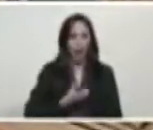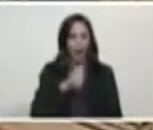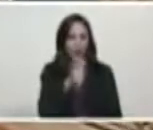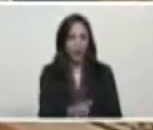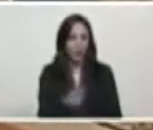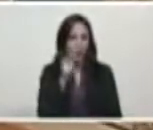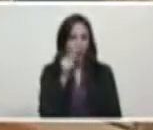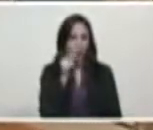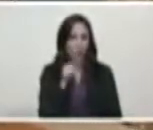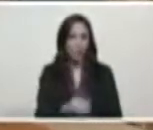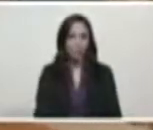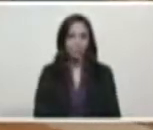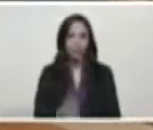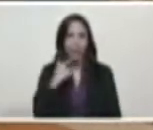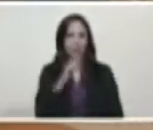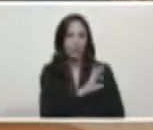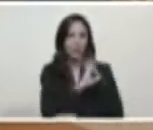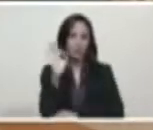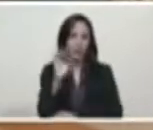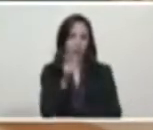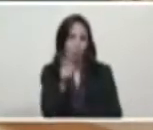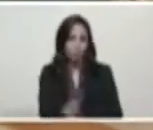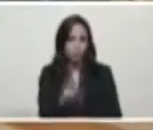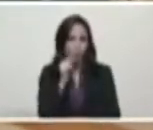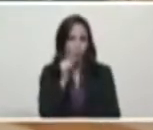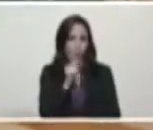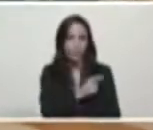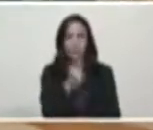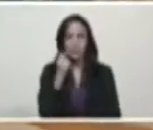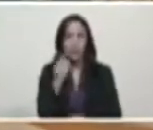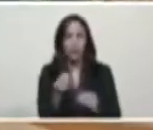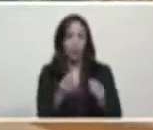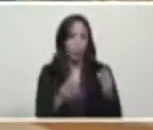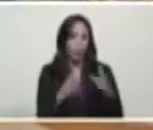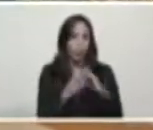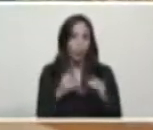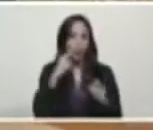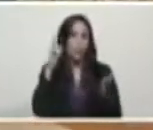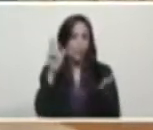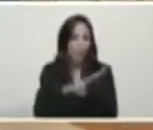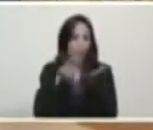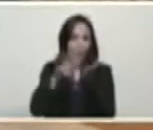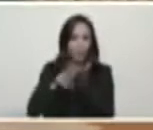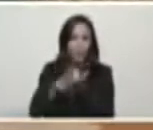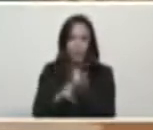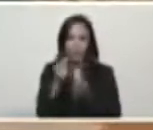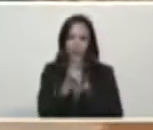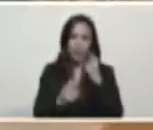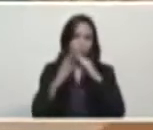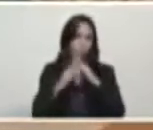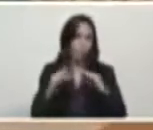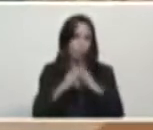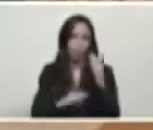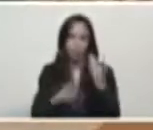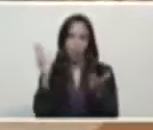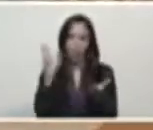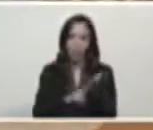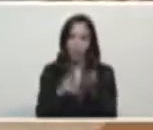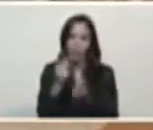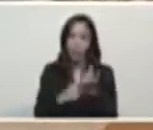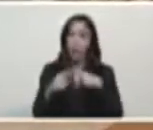Luis Jonás Reyes de Barquisimeto. Y vimos todas las condiciones, le aprobé los recursos, le aprobé todo para la Serie del Caribe. Y le